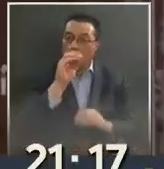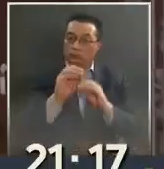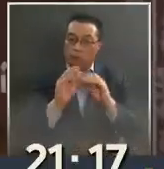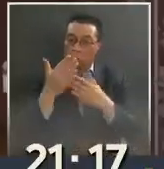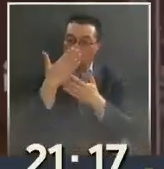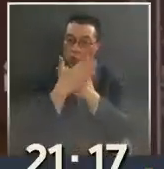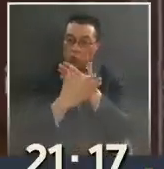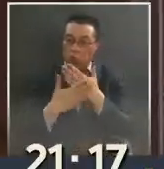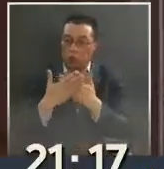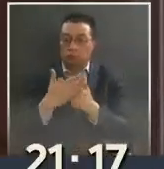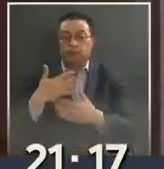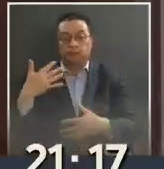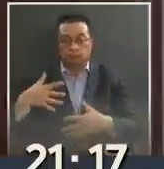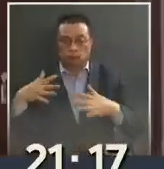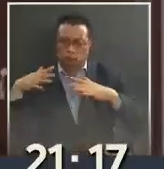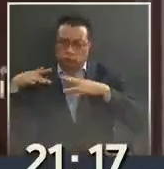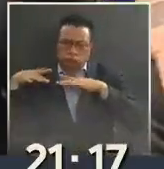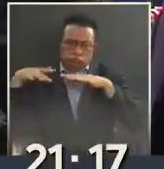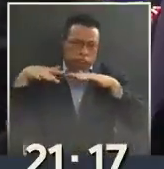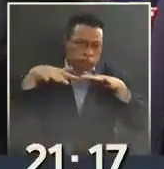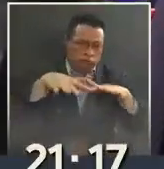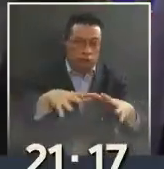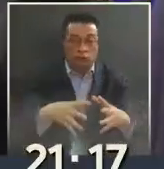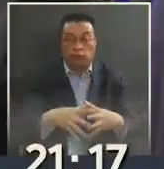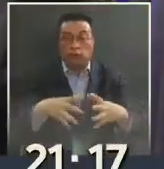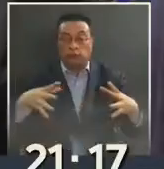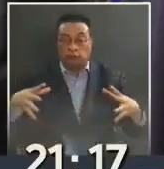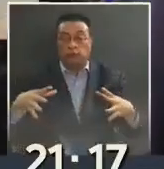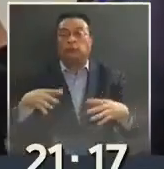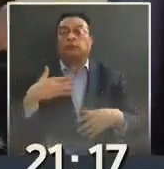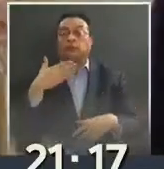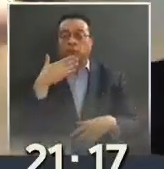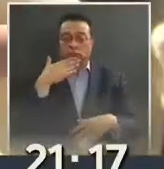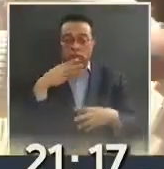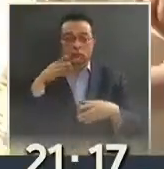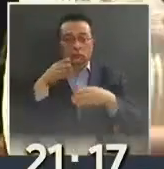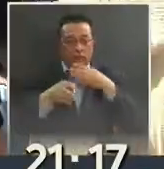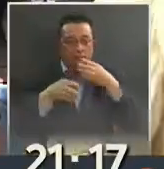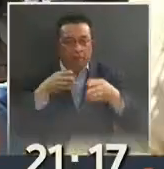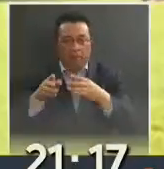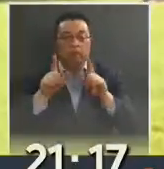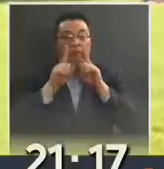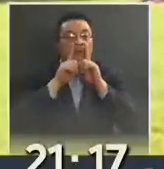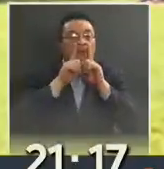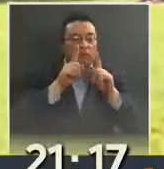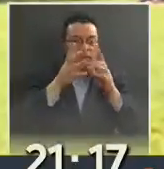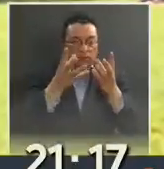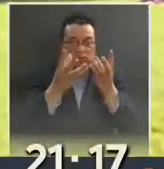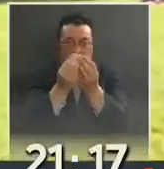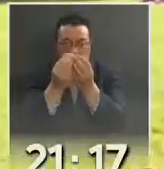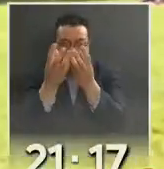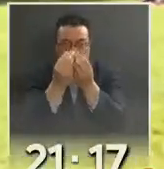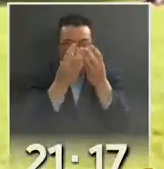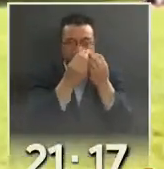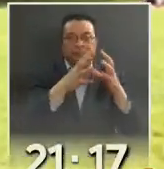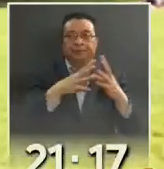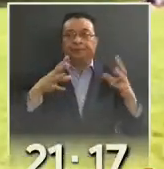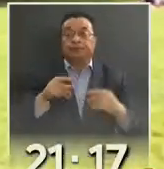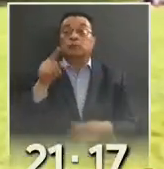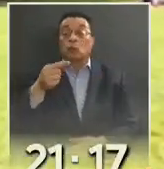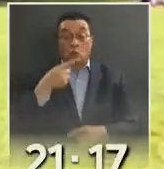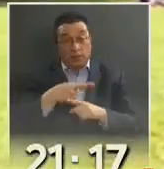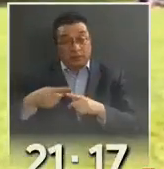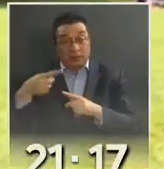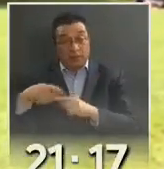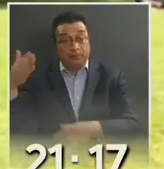la importante llegada de turistas que se traduce en una importante ocupación del rubro hotelero. Hemos visto cómo en la última semana hemos